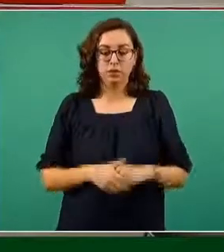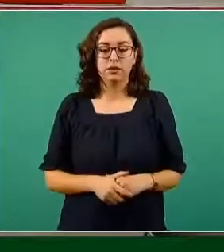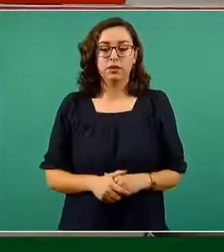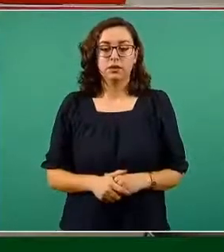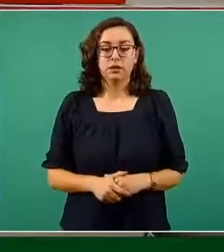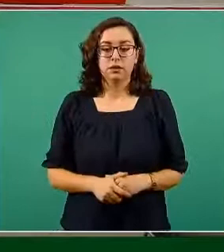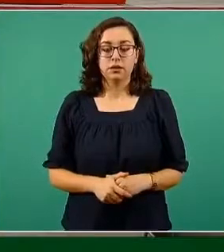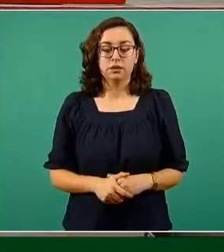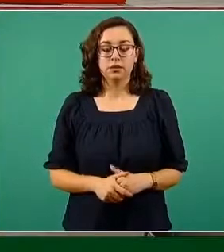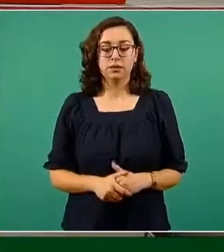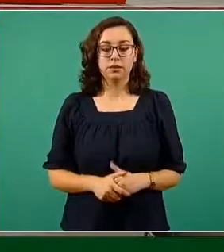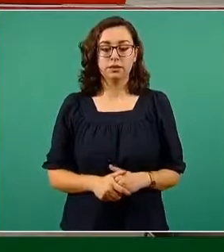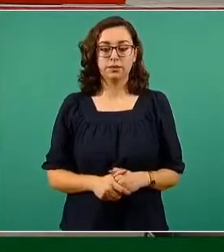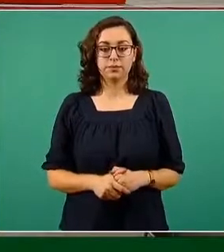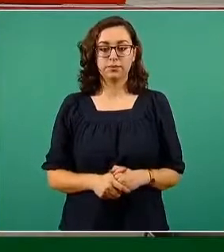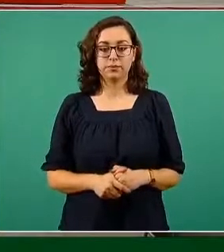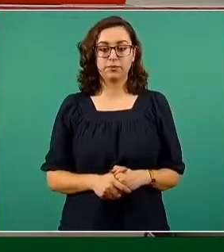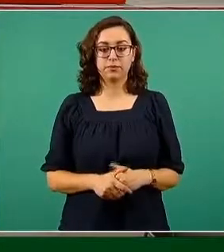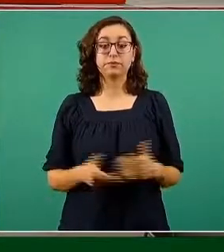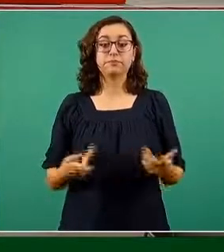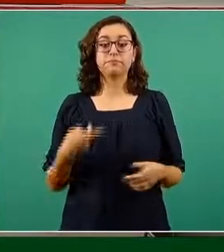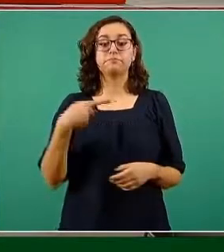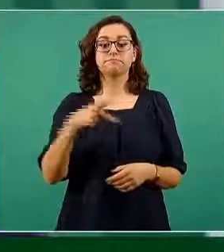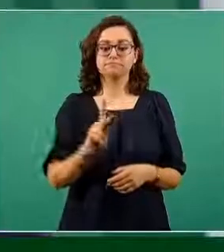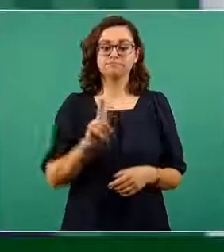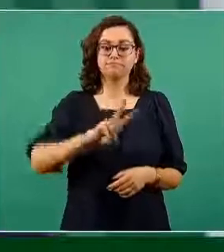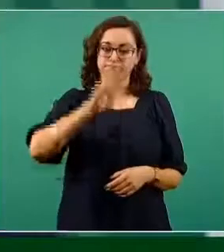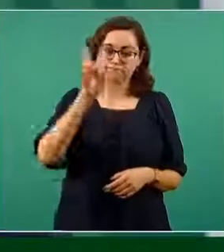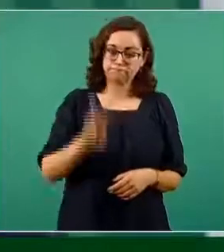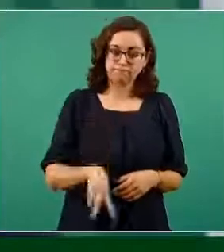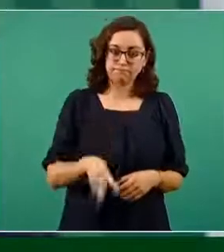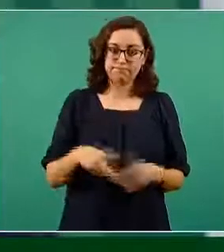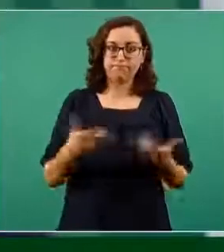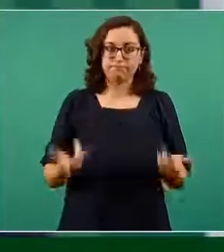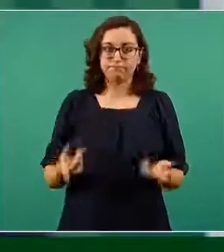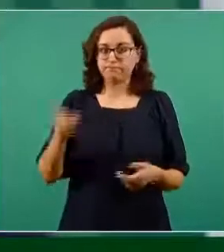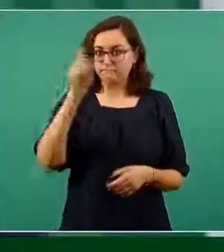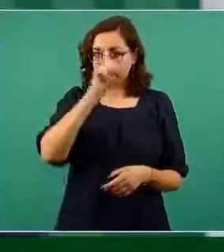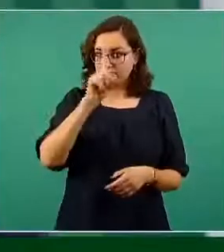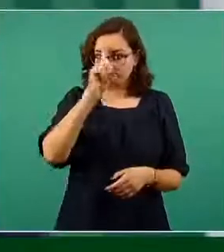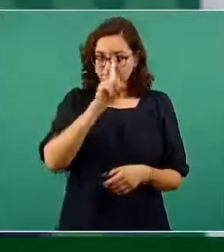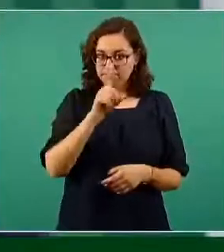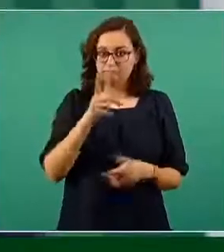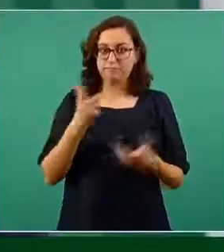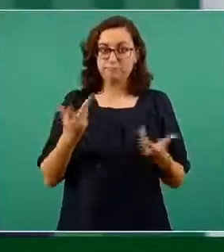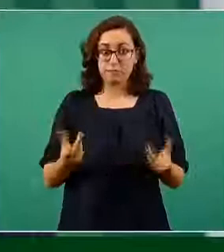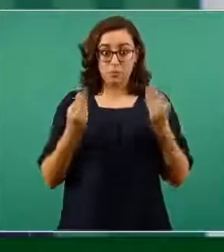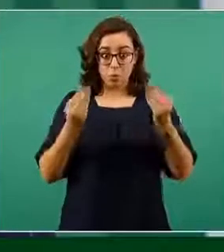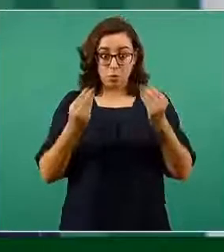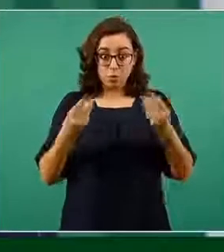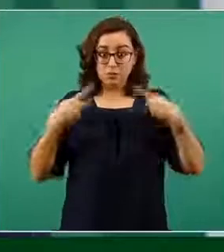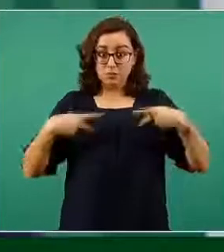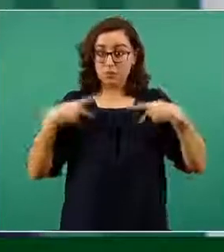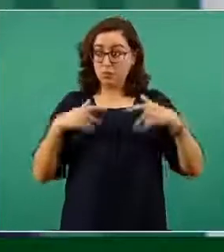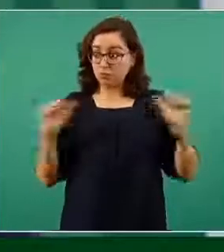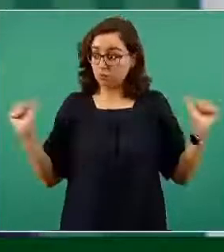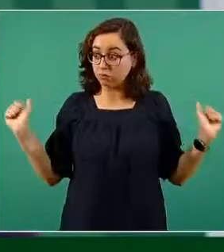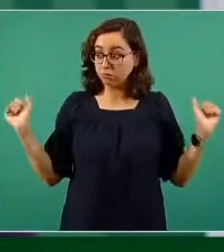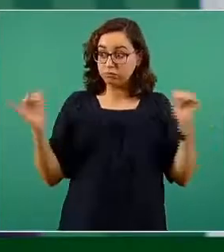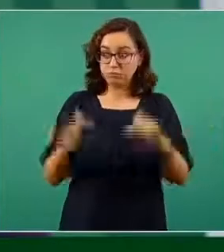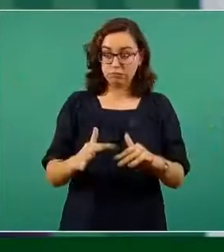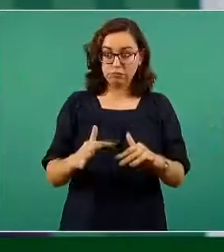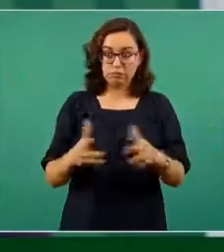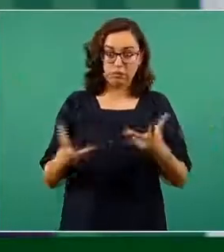Lo que sí no es recomendable es obviamente tener congregaciones con familia que no vive al